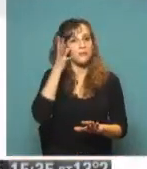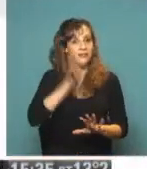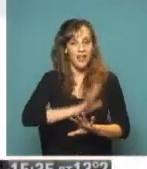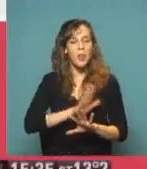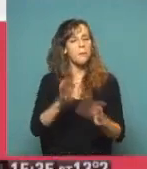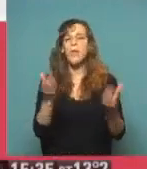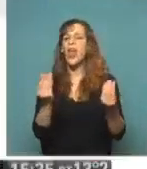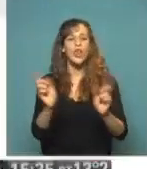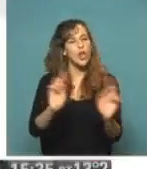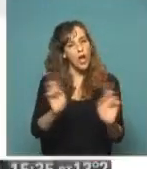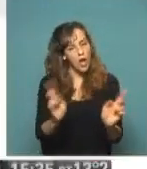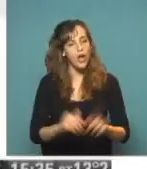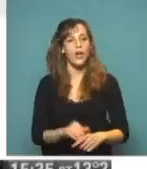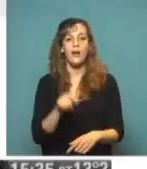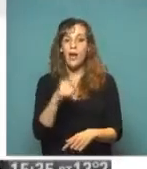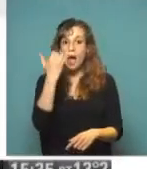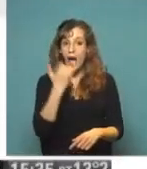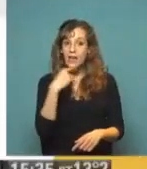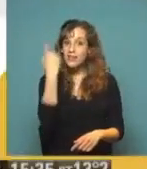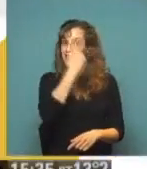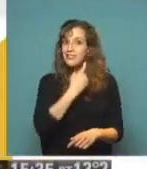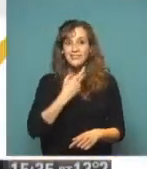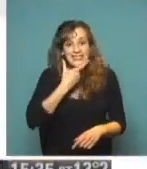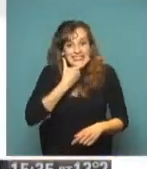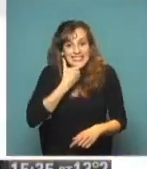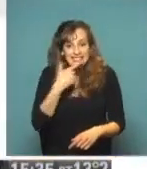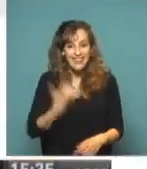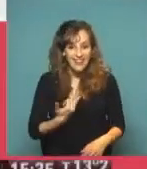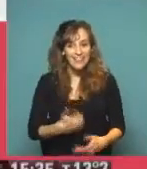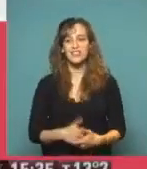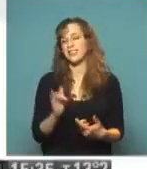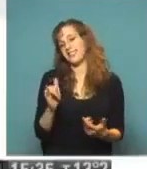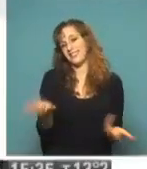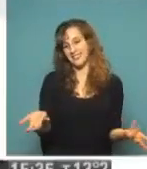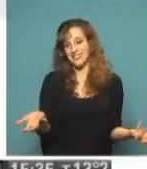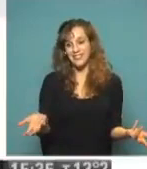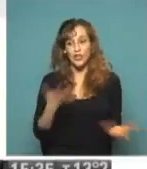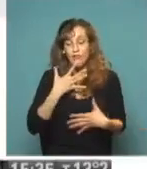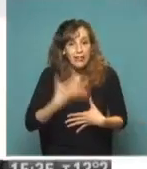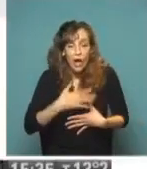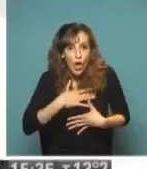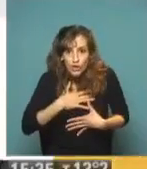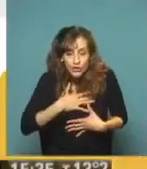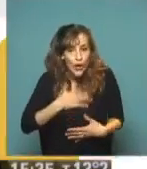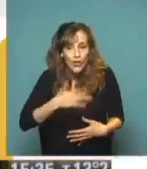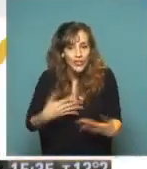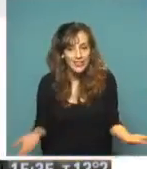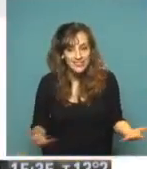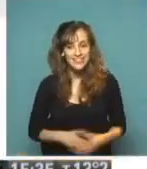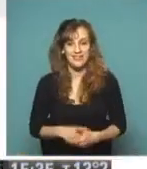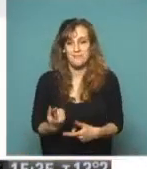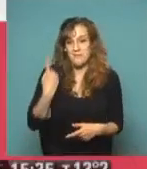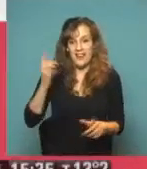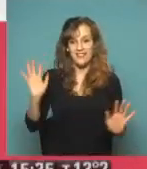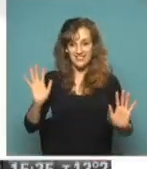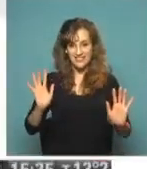miedo. Tiene como una expresión esto. ¿Sí? Estoy maravillada. ¿Viste?